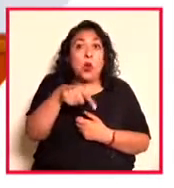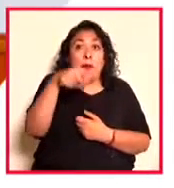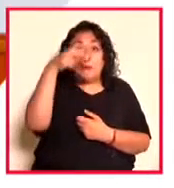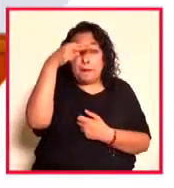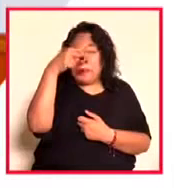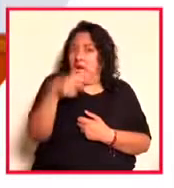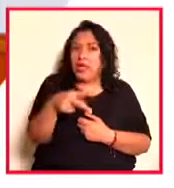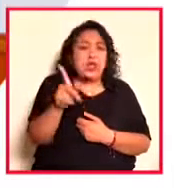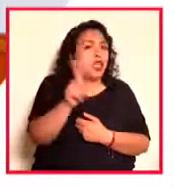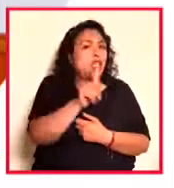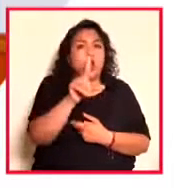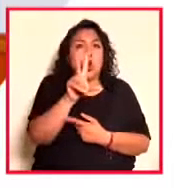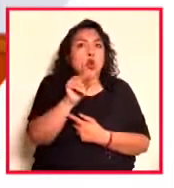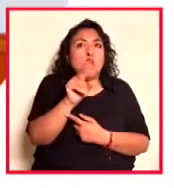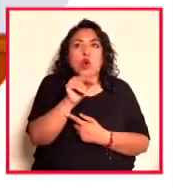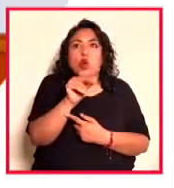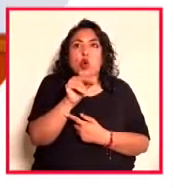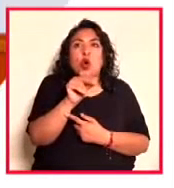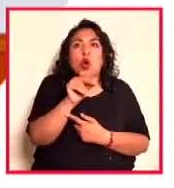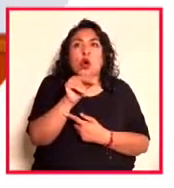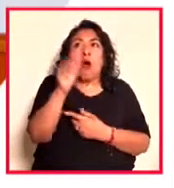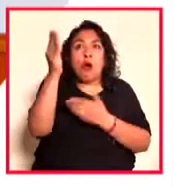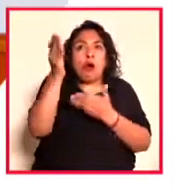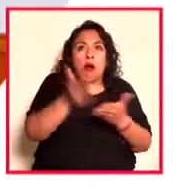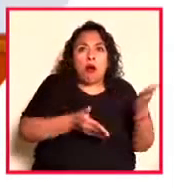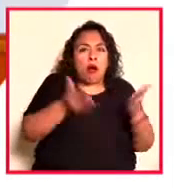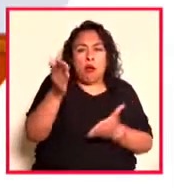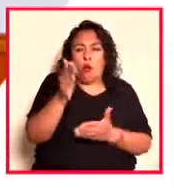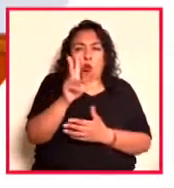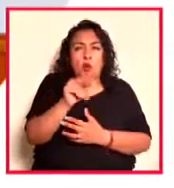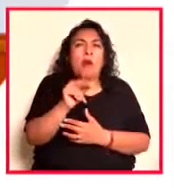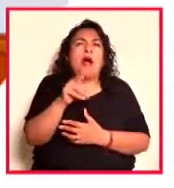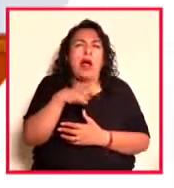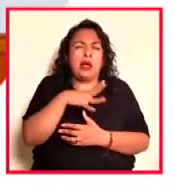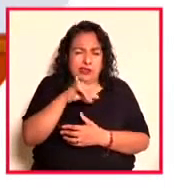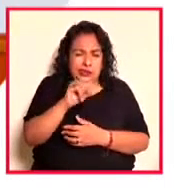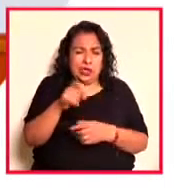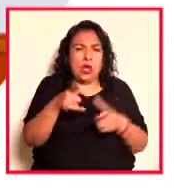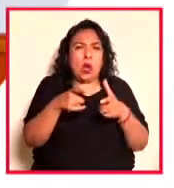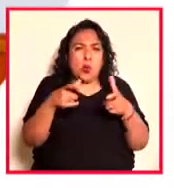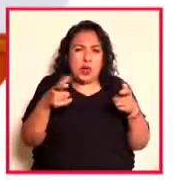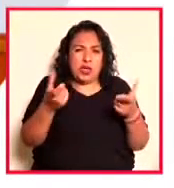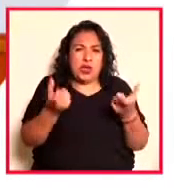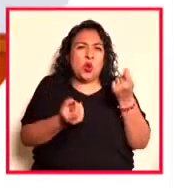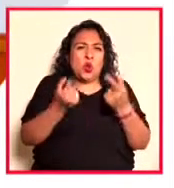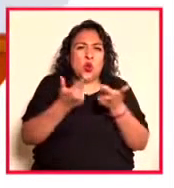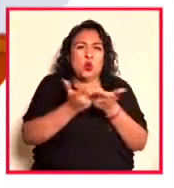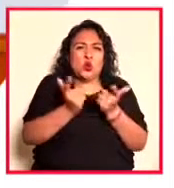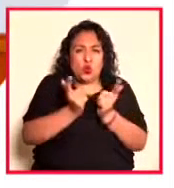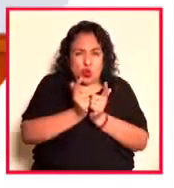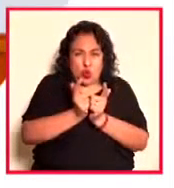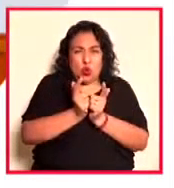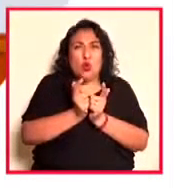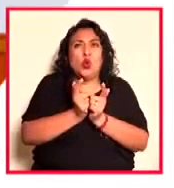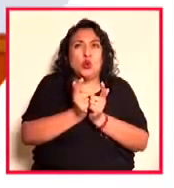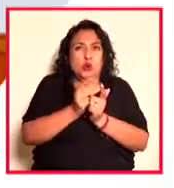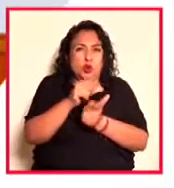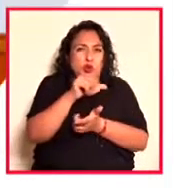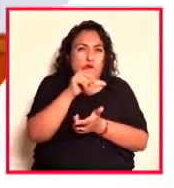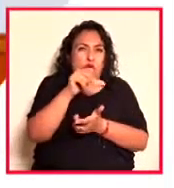no es todavía un destino de llegada a pesar del aumento de algunos de los flujos que provienen de Centroamérica.